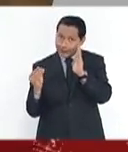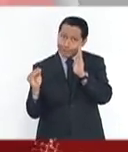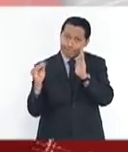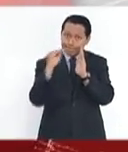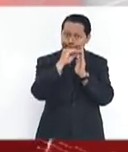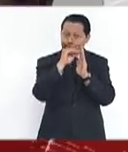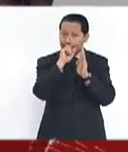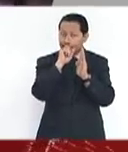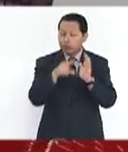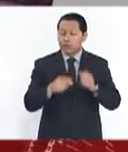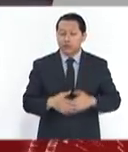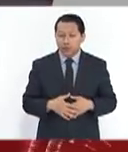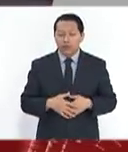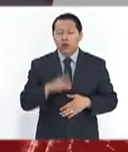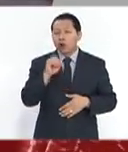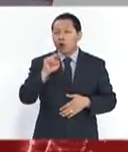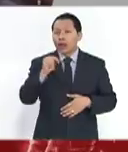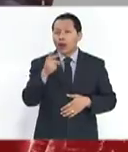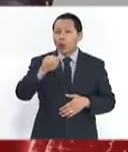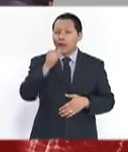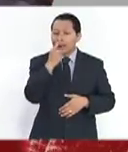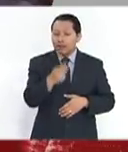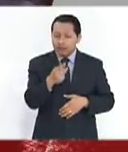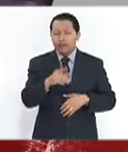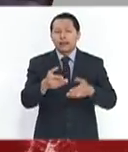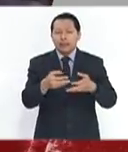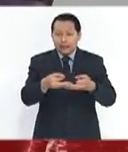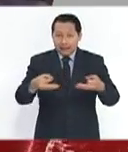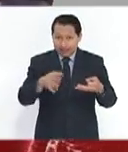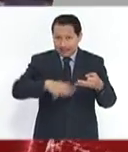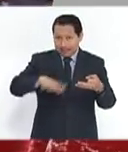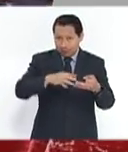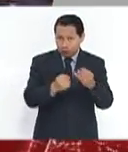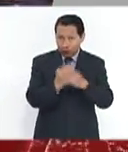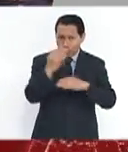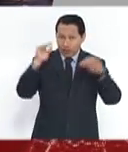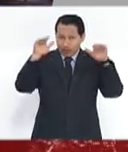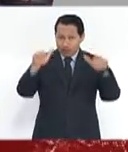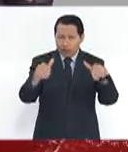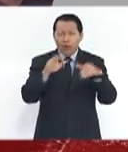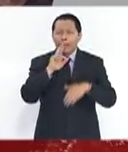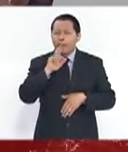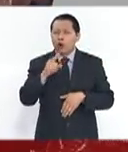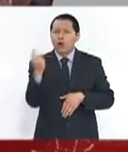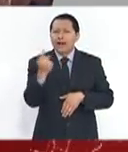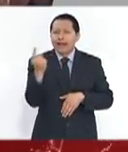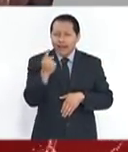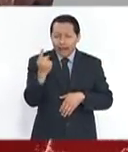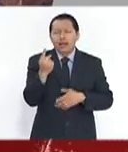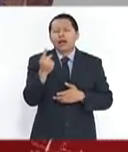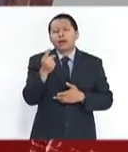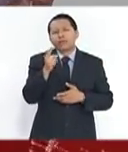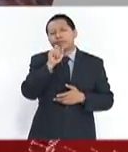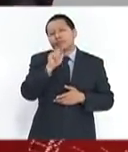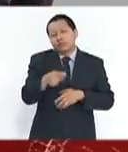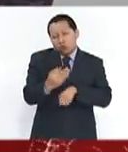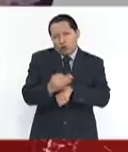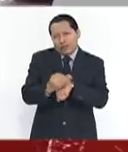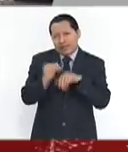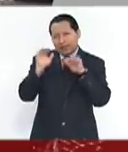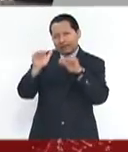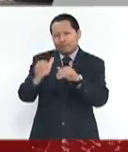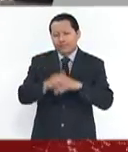iberoamericano. La Conagua afirma que el suelo donde se construye el nuevo aeropuerto es mejor que el terreno donde está la actual